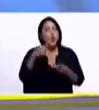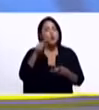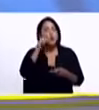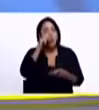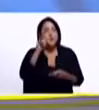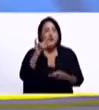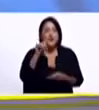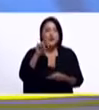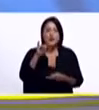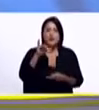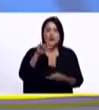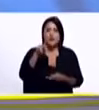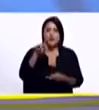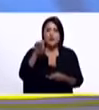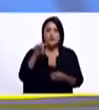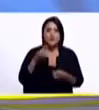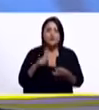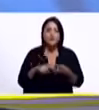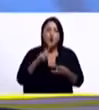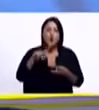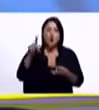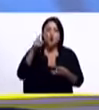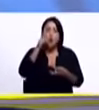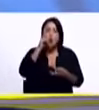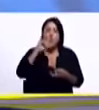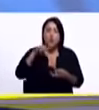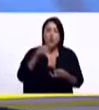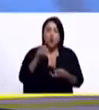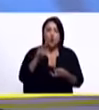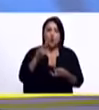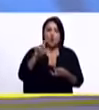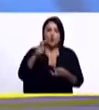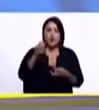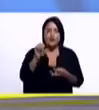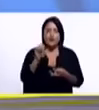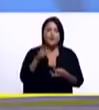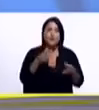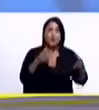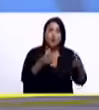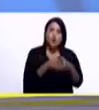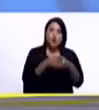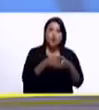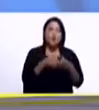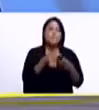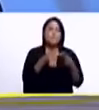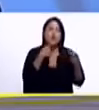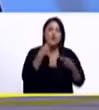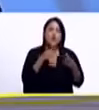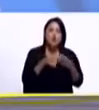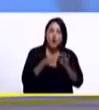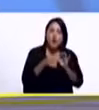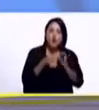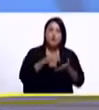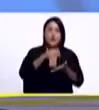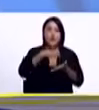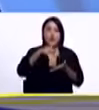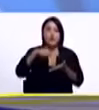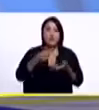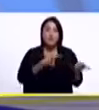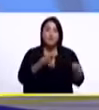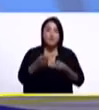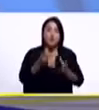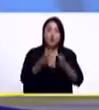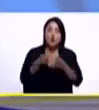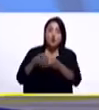y Jorge Barragán, también del partido Alianza Lápiz, bienvenido. A todos los sectores políticos de la